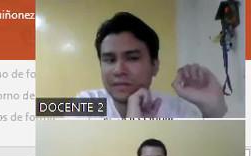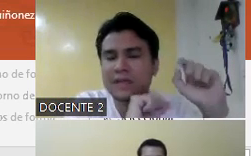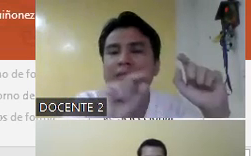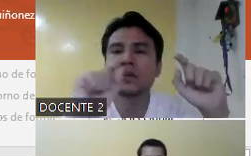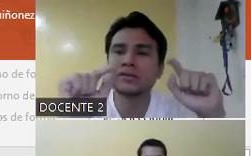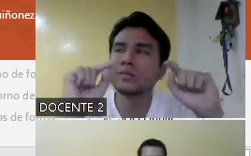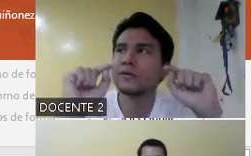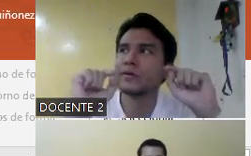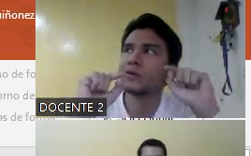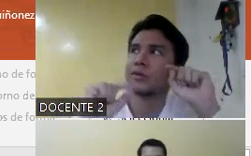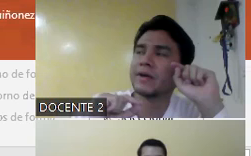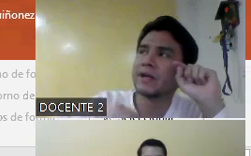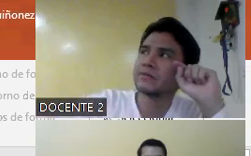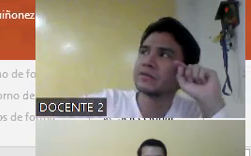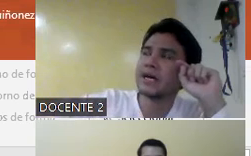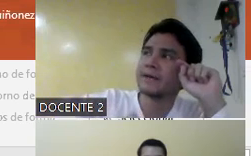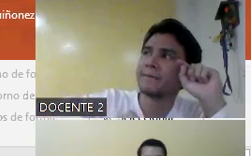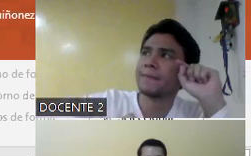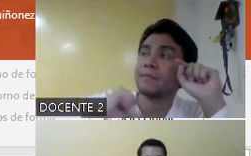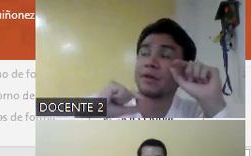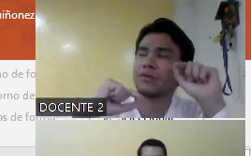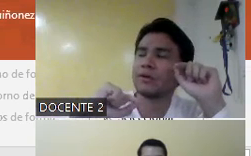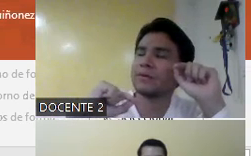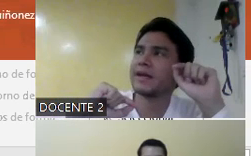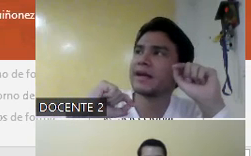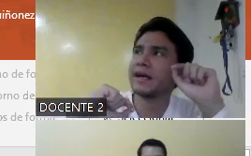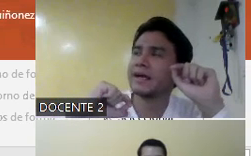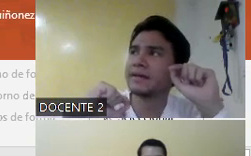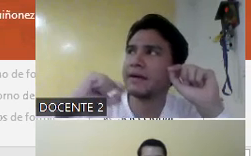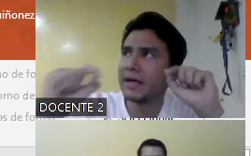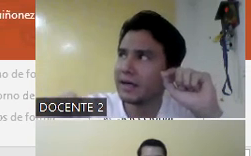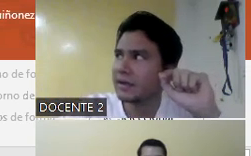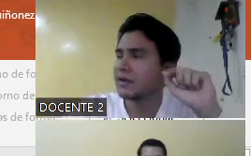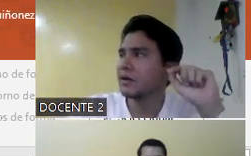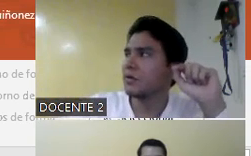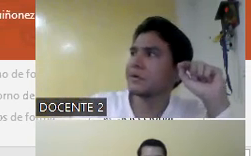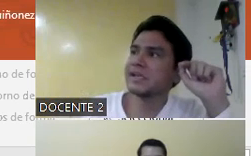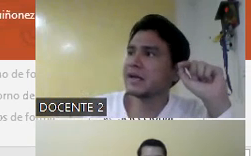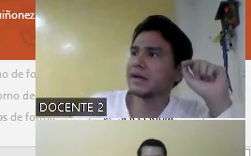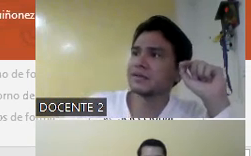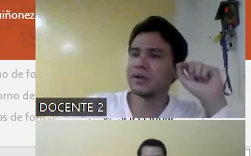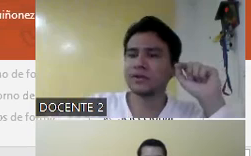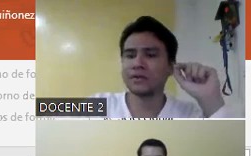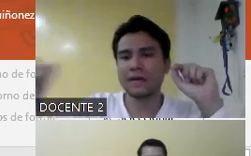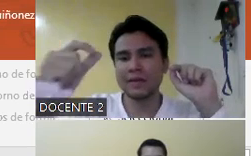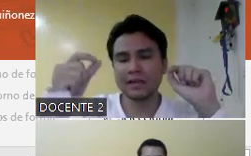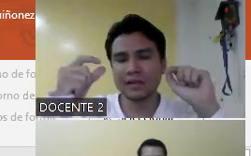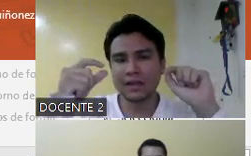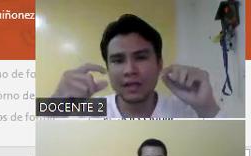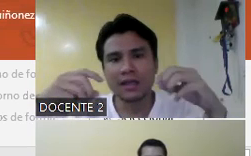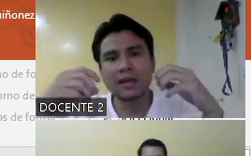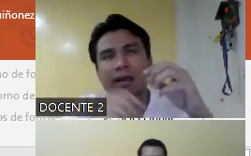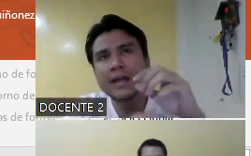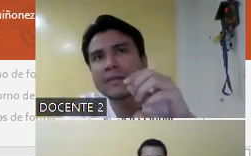cognición. Y por eso, por favor, cuando vayan a buscar, perdón, cuando vayan a trabajar o estén relacionados en un